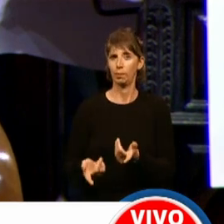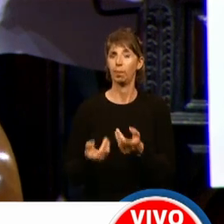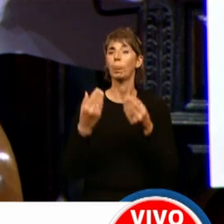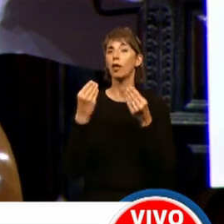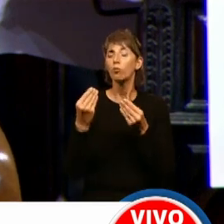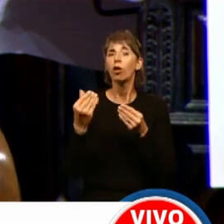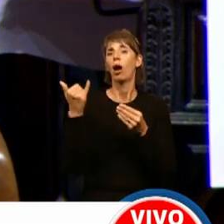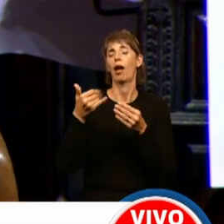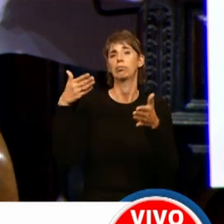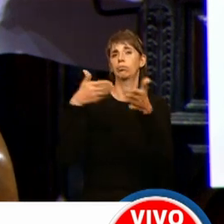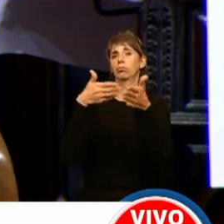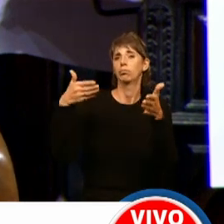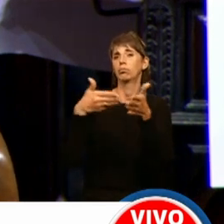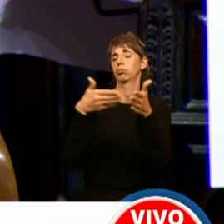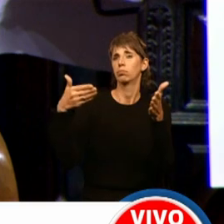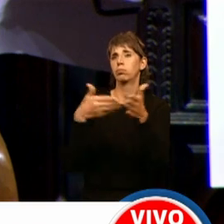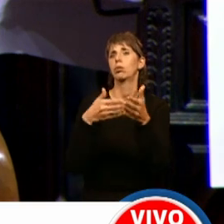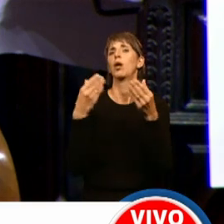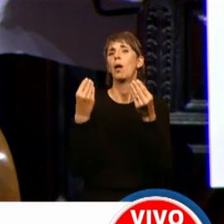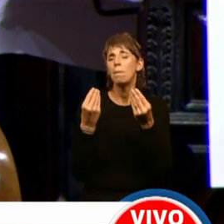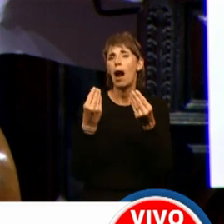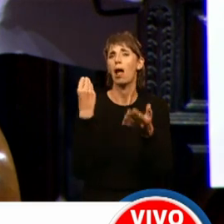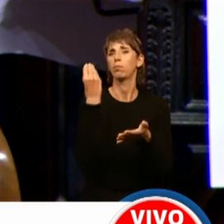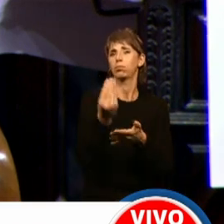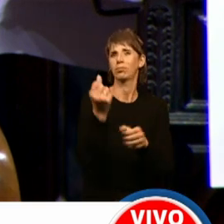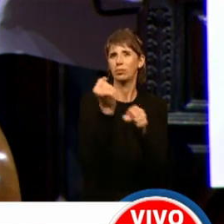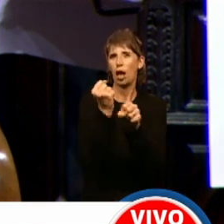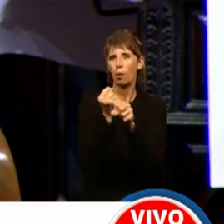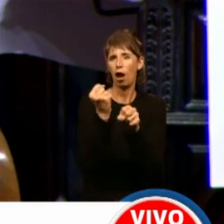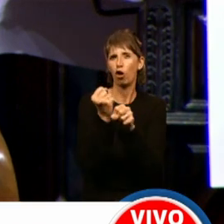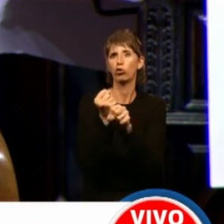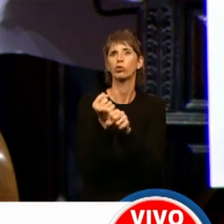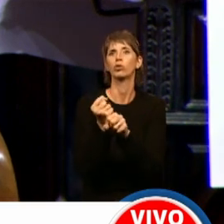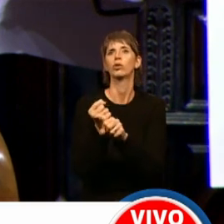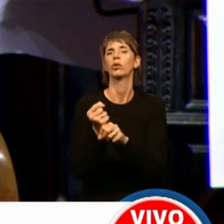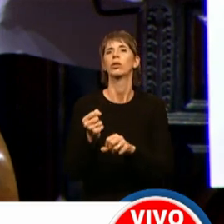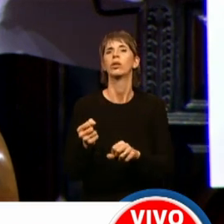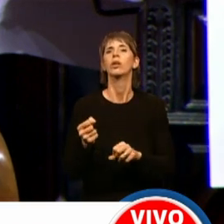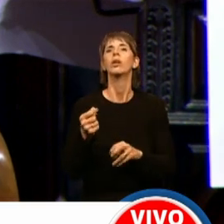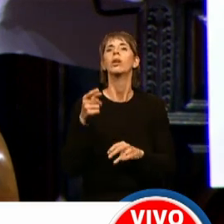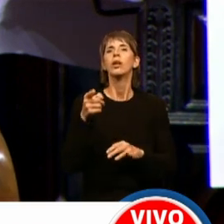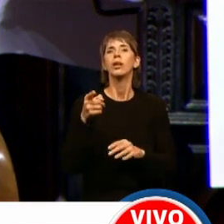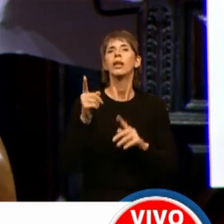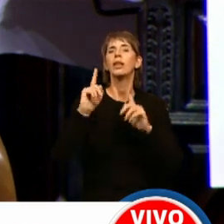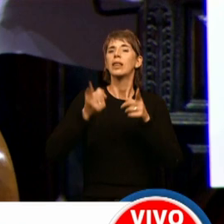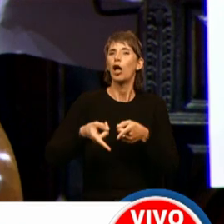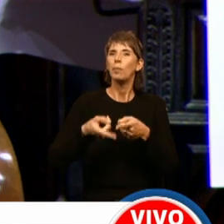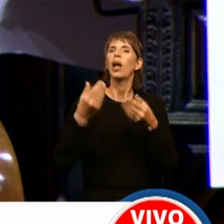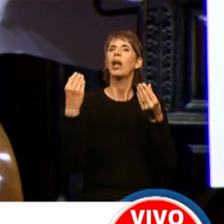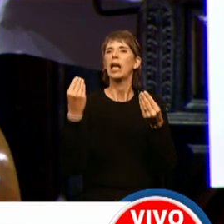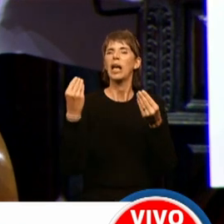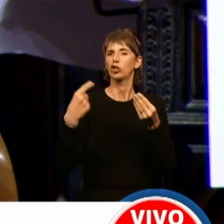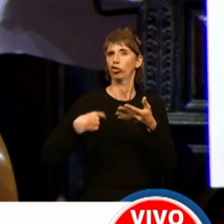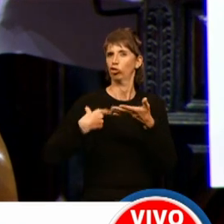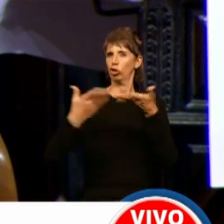barreras al colectivo para instalarse al mercado de laboral sino que de alguna manera también convirtió en una suerte de imposición